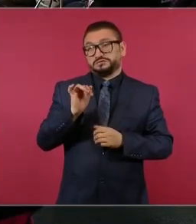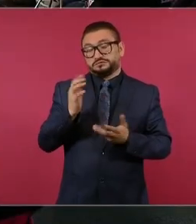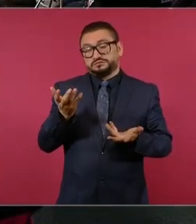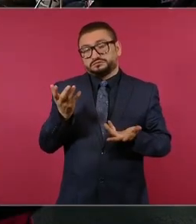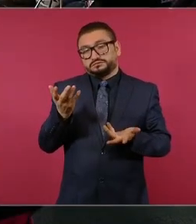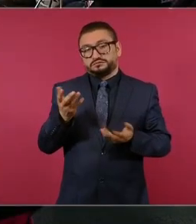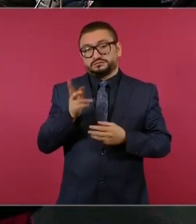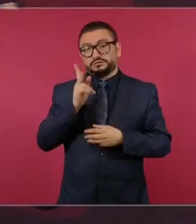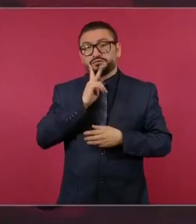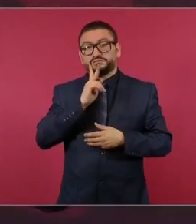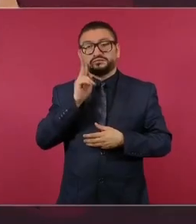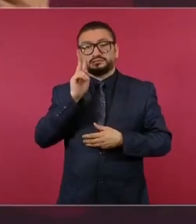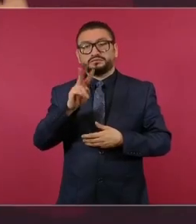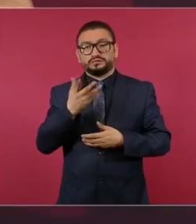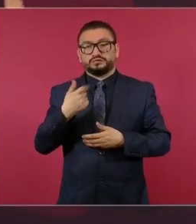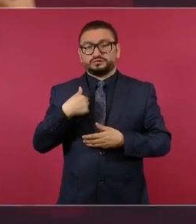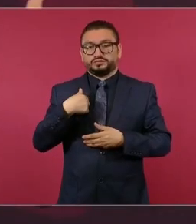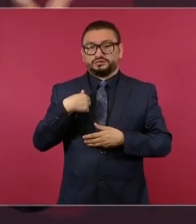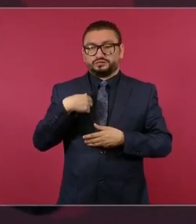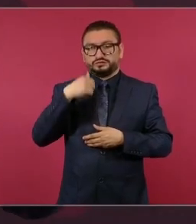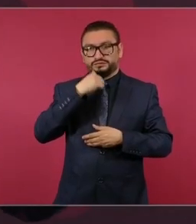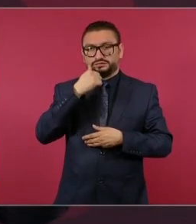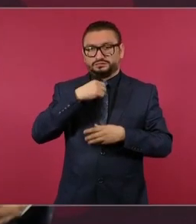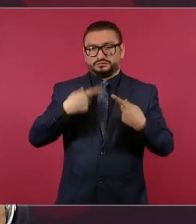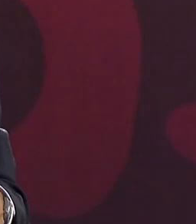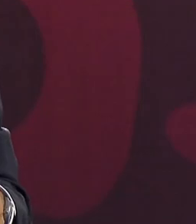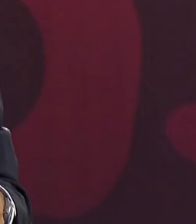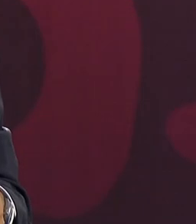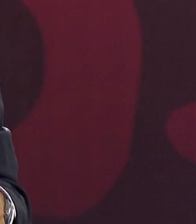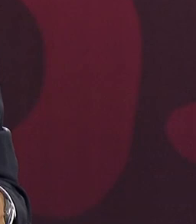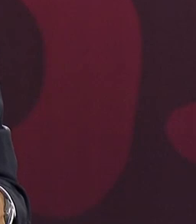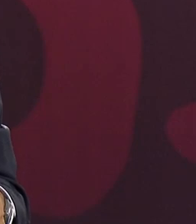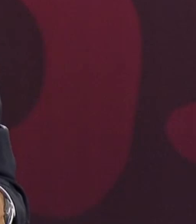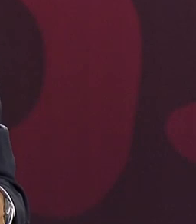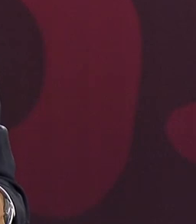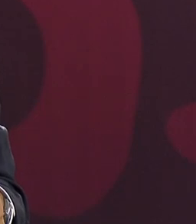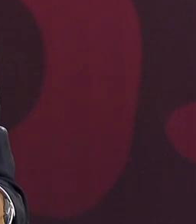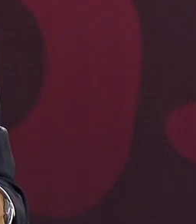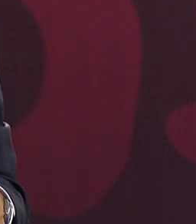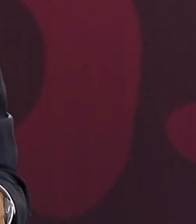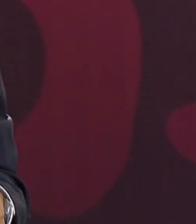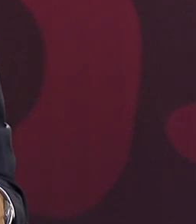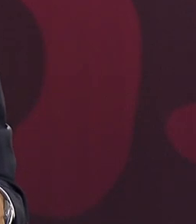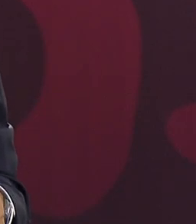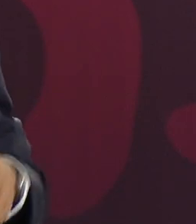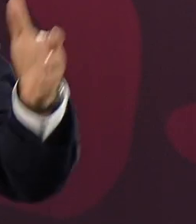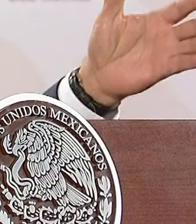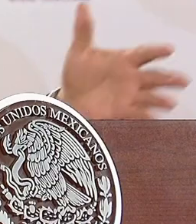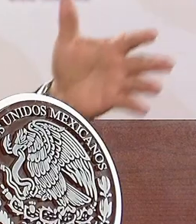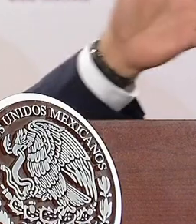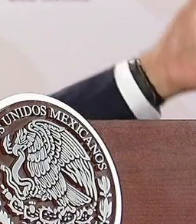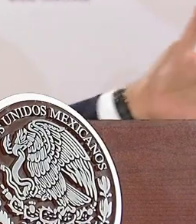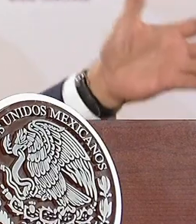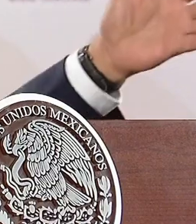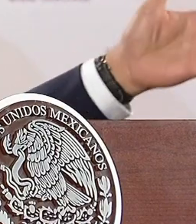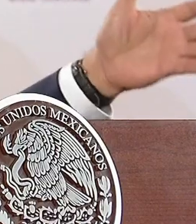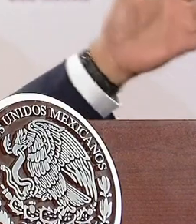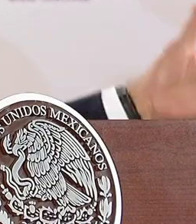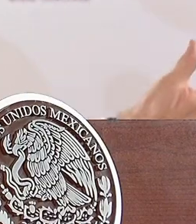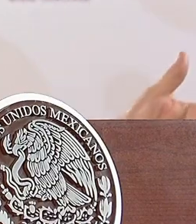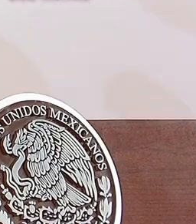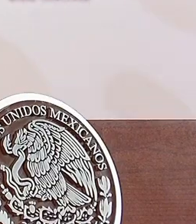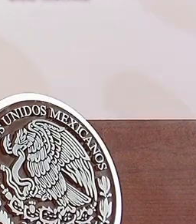está que yo recibo personalmente el reporte, el parte de lo que sucede en las